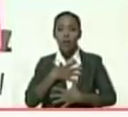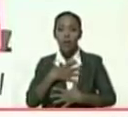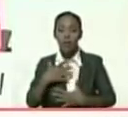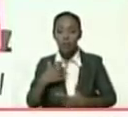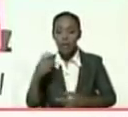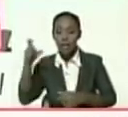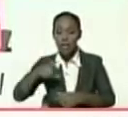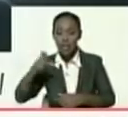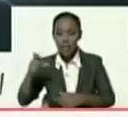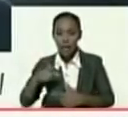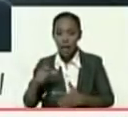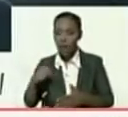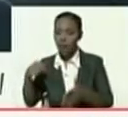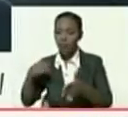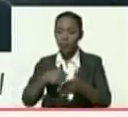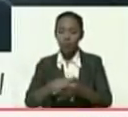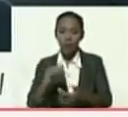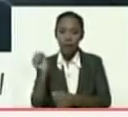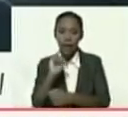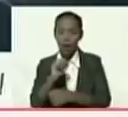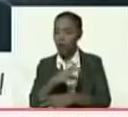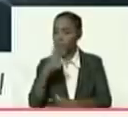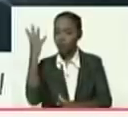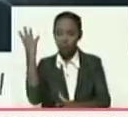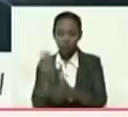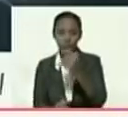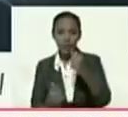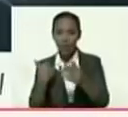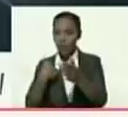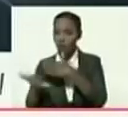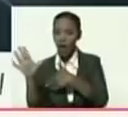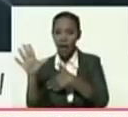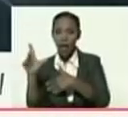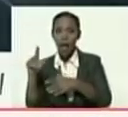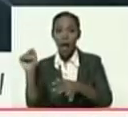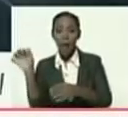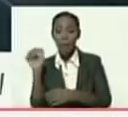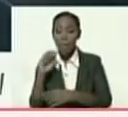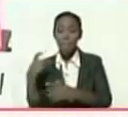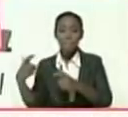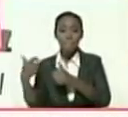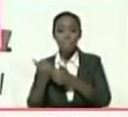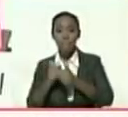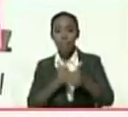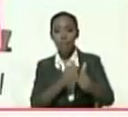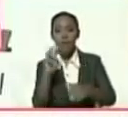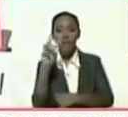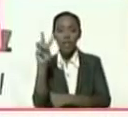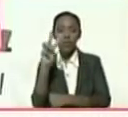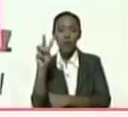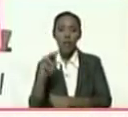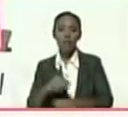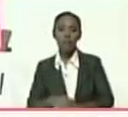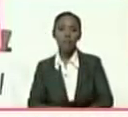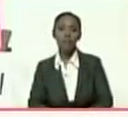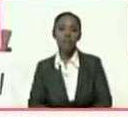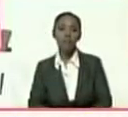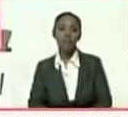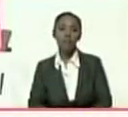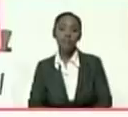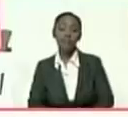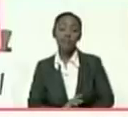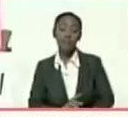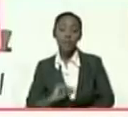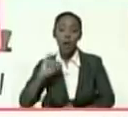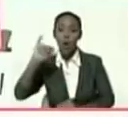situación de necesidad, atropellado por su carro. Se fue y le dijo al mundo que era que estaba perseguido en Venezuela. Cobarde. Bueno, Julio